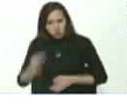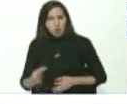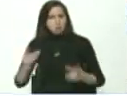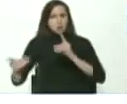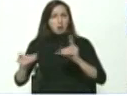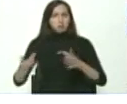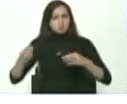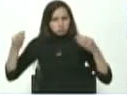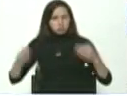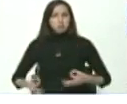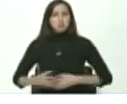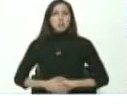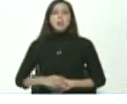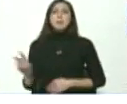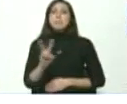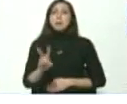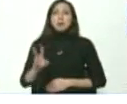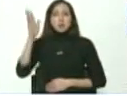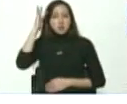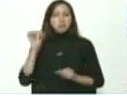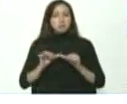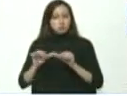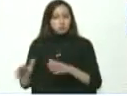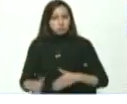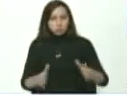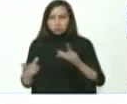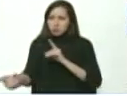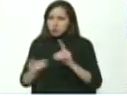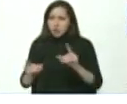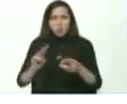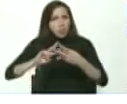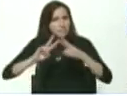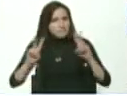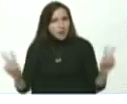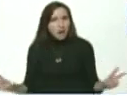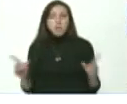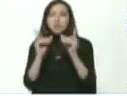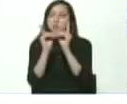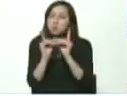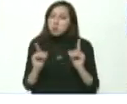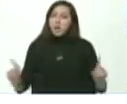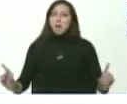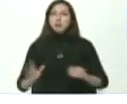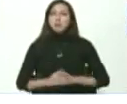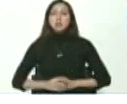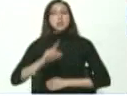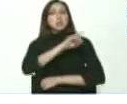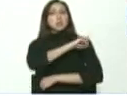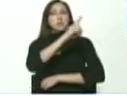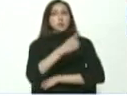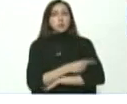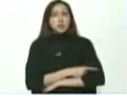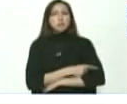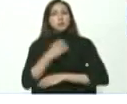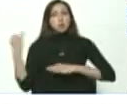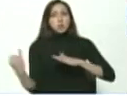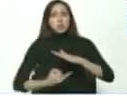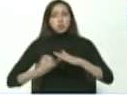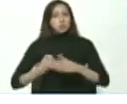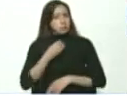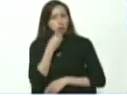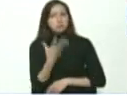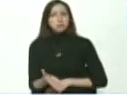y Venezuela siga su curso de diálogo, de paz, de democracia, de fortalecimiento institucional, muy bien.